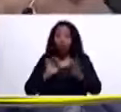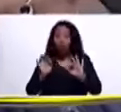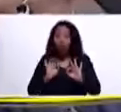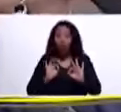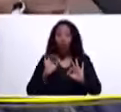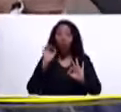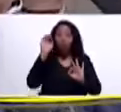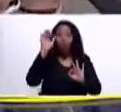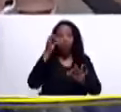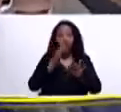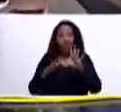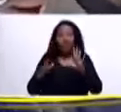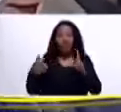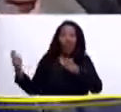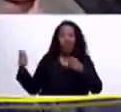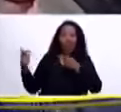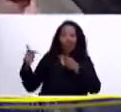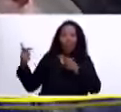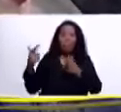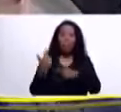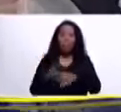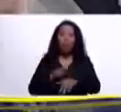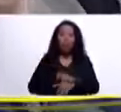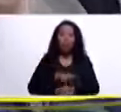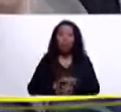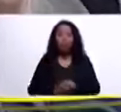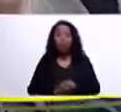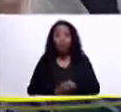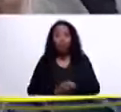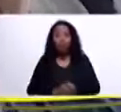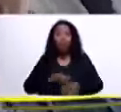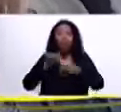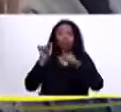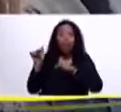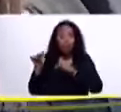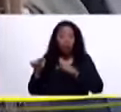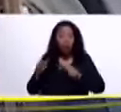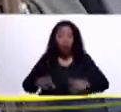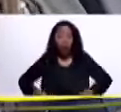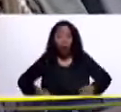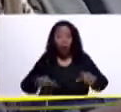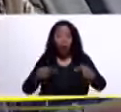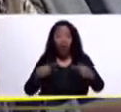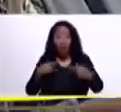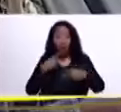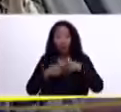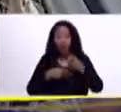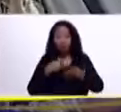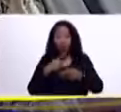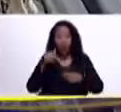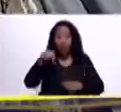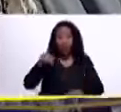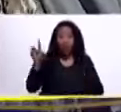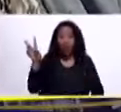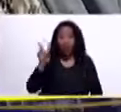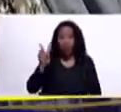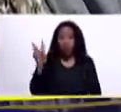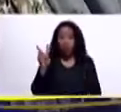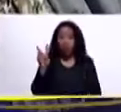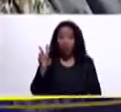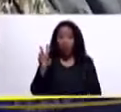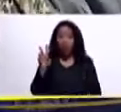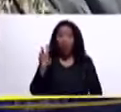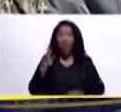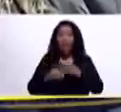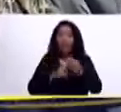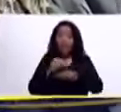yo tengo que decir que fue tan importante en la vida política porque resolvió un